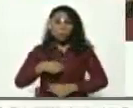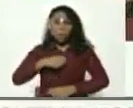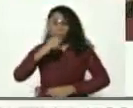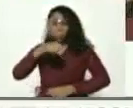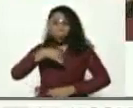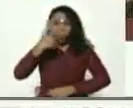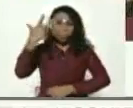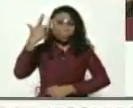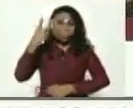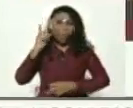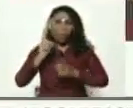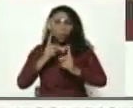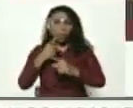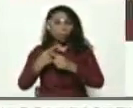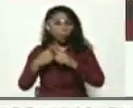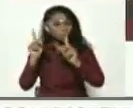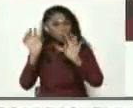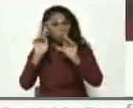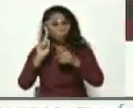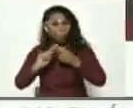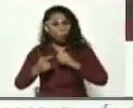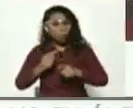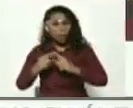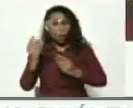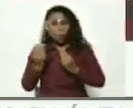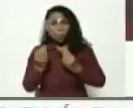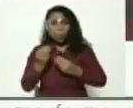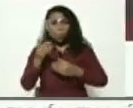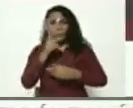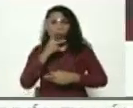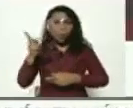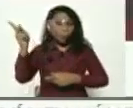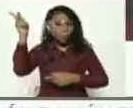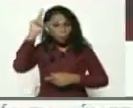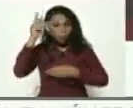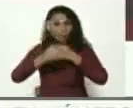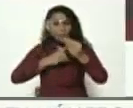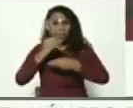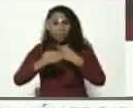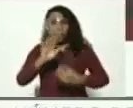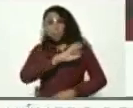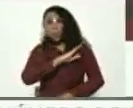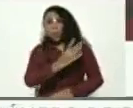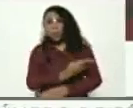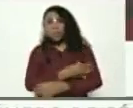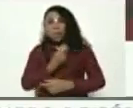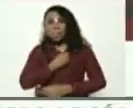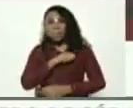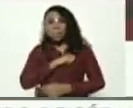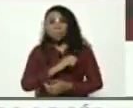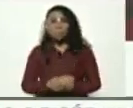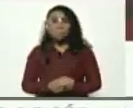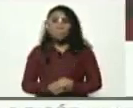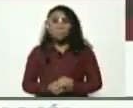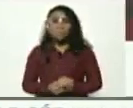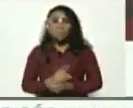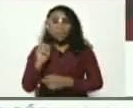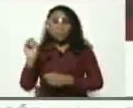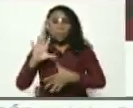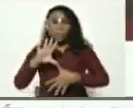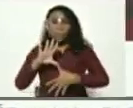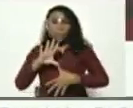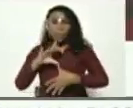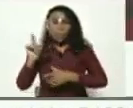igual que otras dignidades indianas como Guaycaipuro, que sucumbieron al poder español. Son americanos